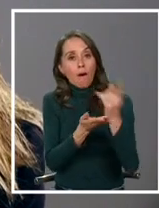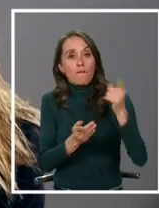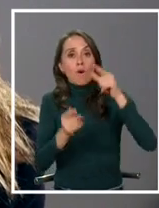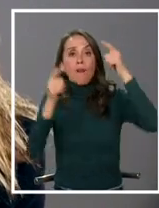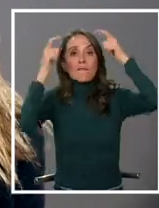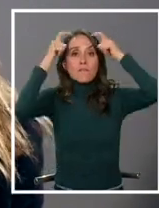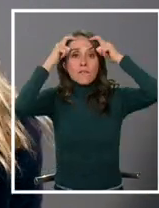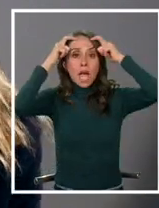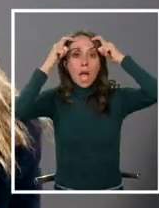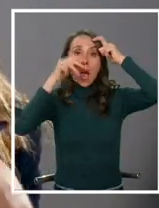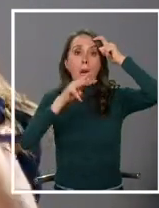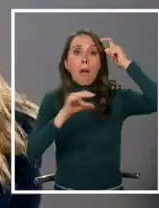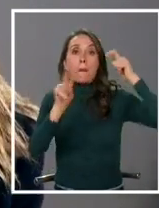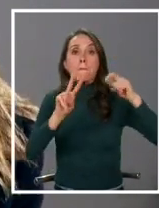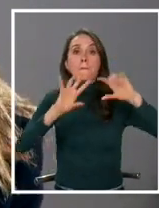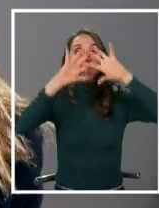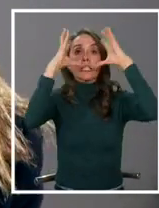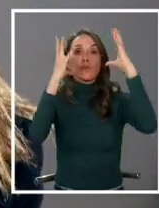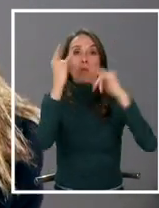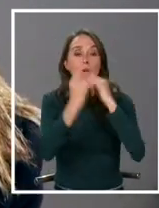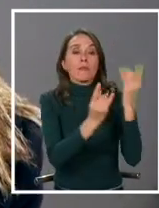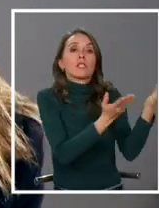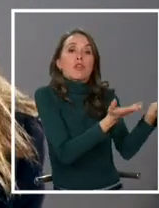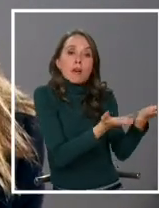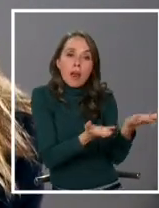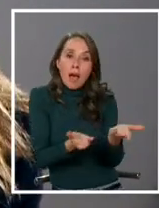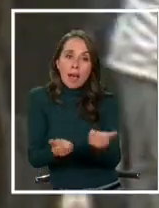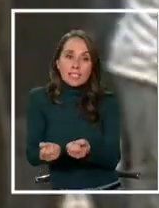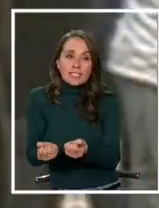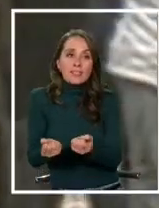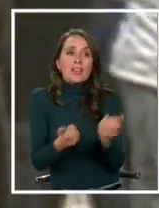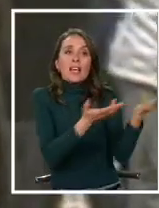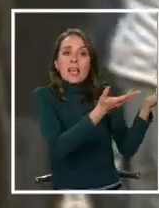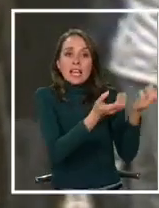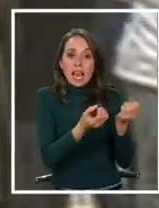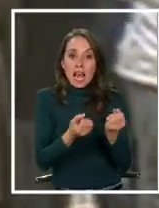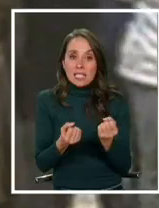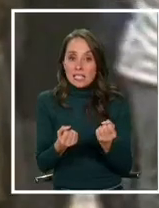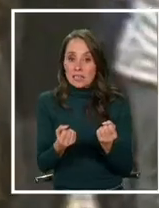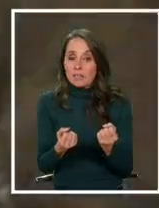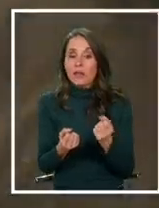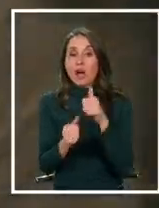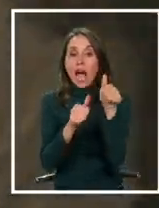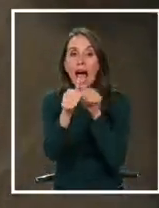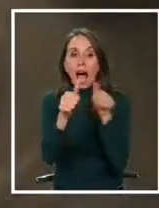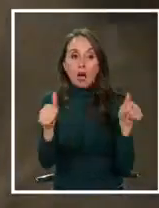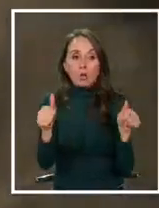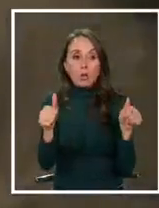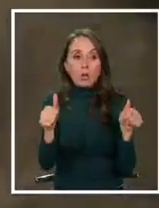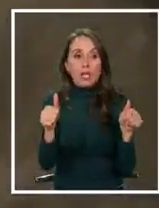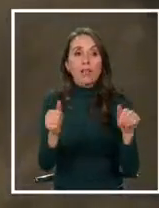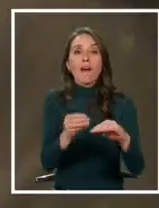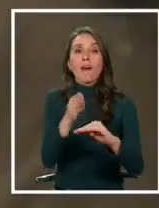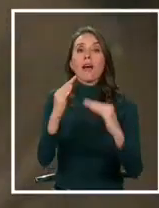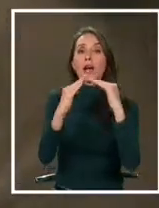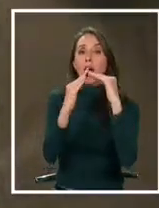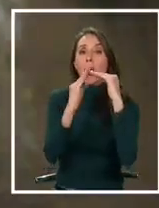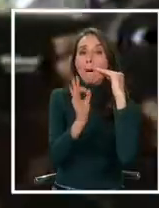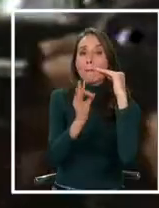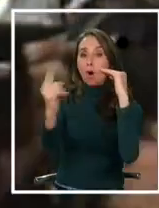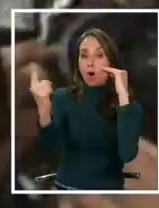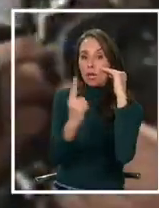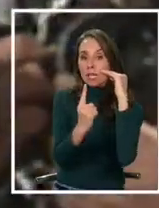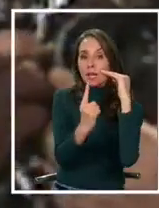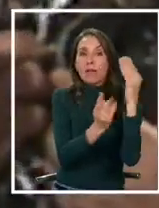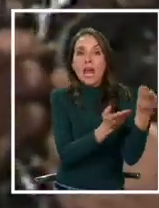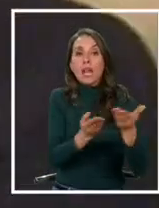universo que se le hace toda una recepción Pero recepción autoridades recibían la moneda yo me acuerdo haber ido